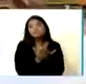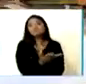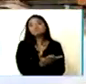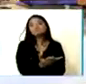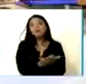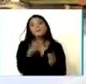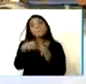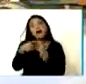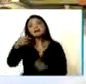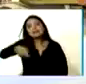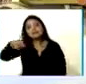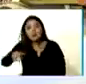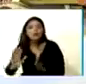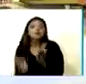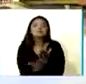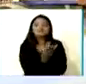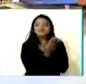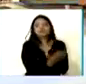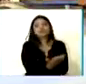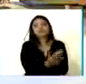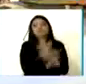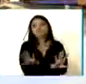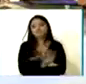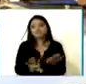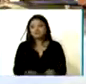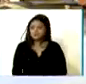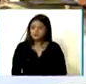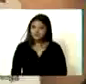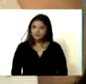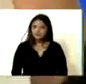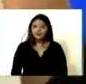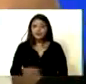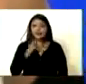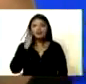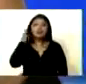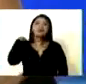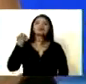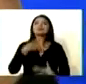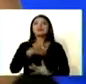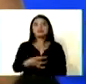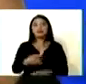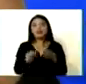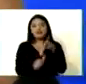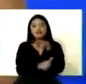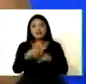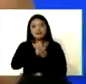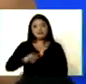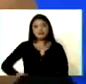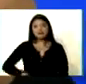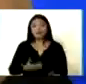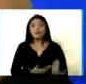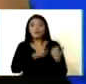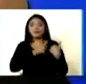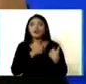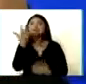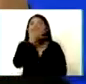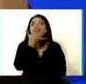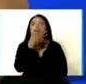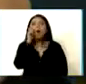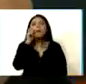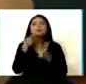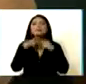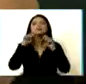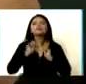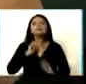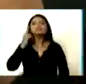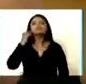emitió esta sentencia. Revisarán precios de la cesta básica, bien interesante, es el trabajo de la vicepresidencia a cargo de Aristóbulo Isturi, que realmente van a